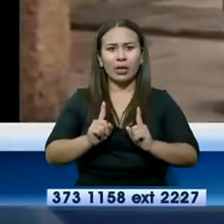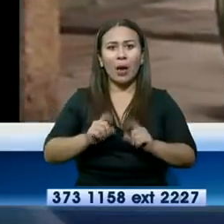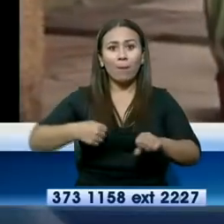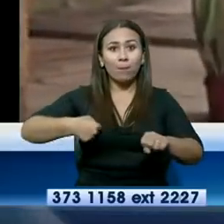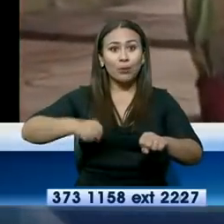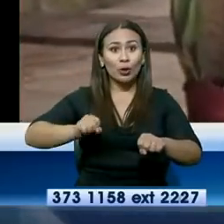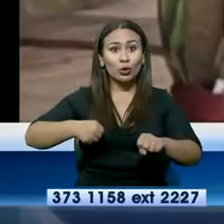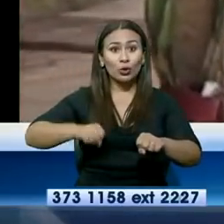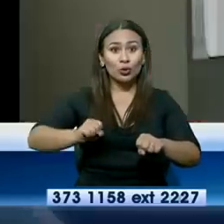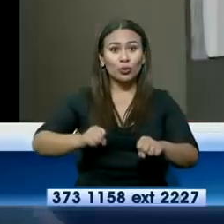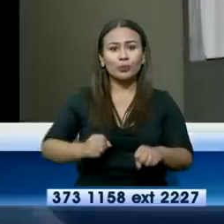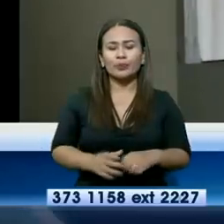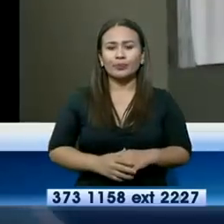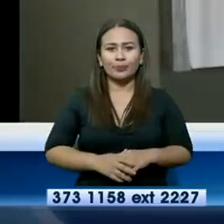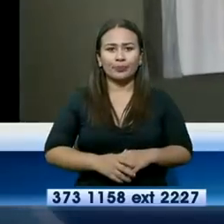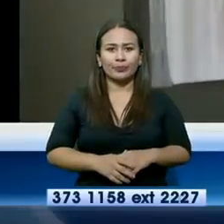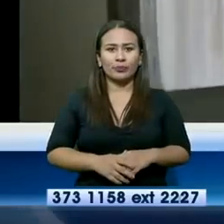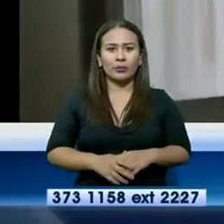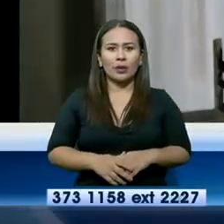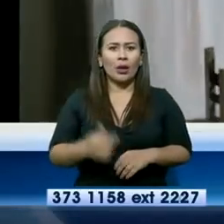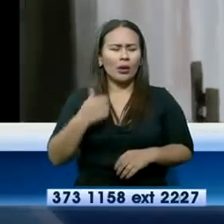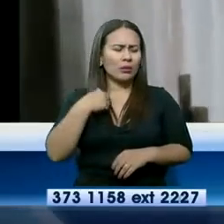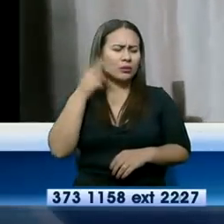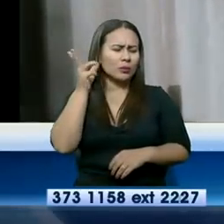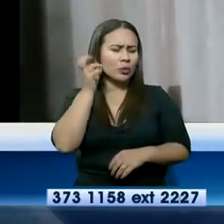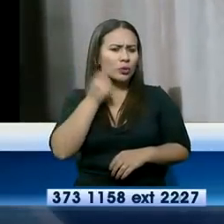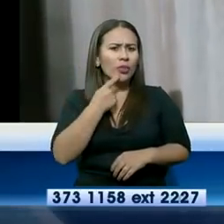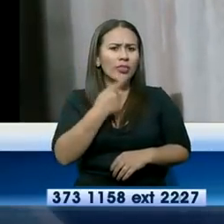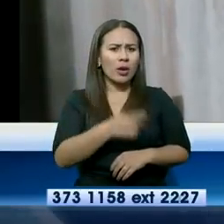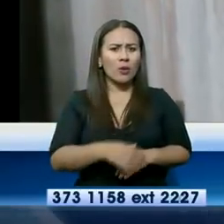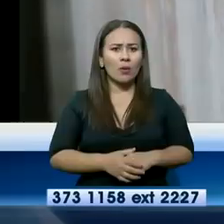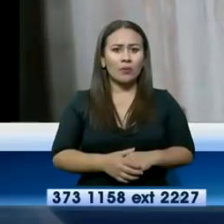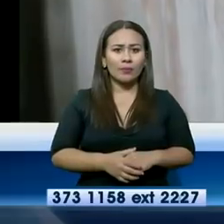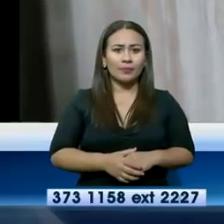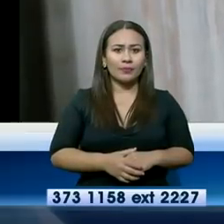una motocicleta. Y yo escucho bien claro que le dijo,